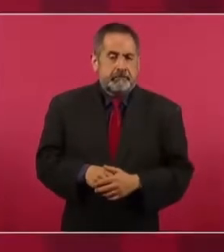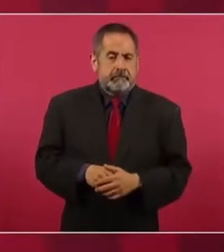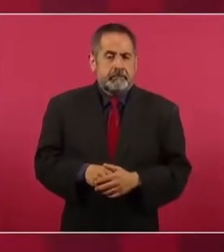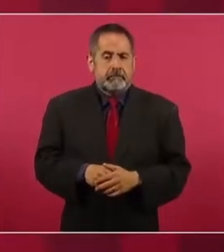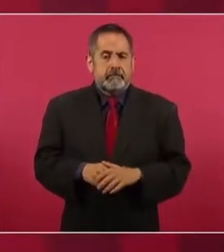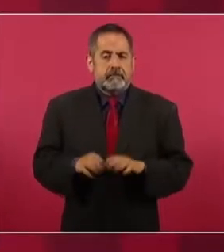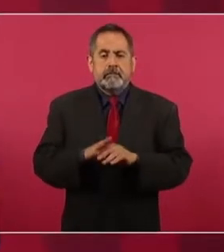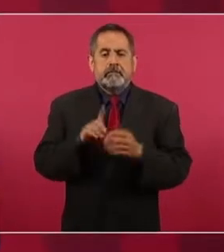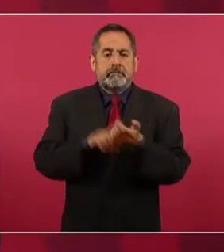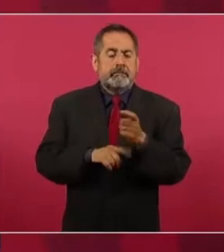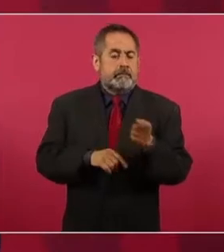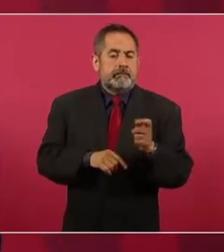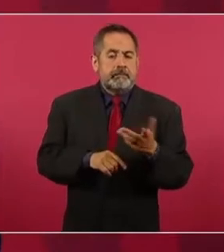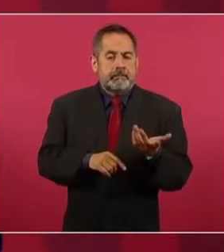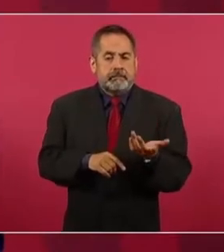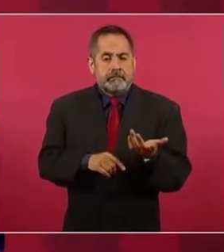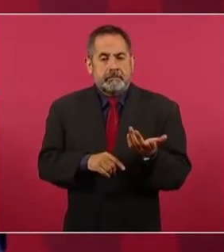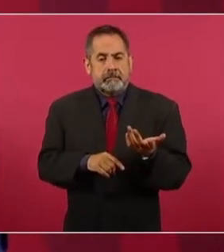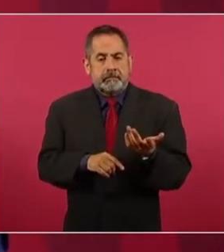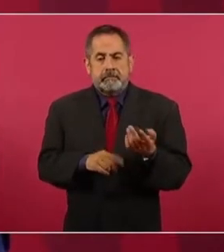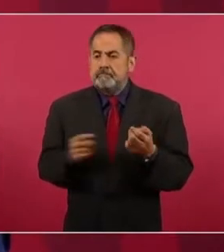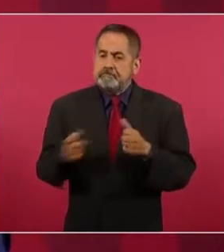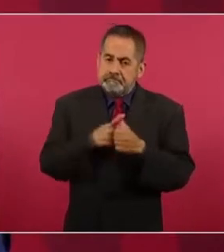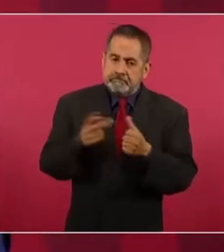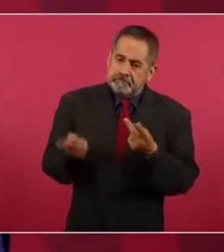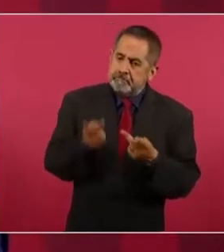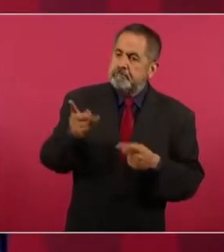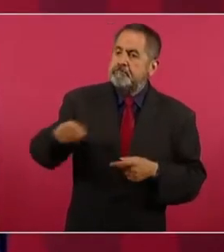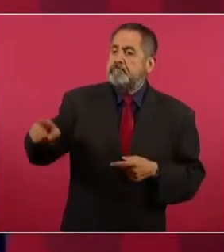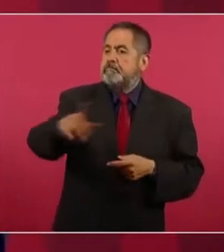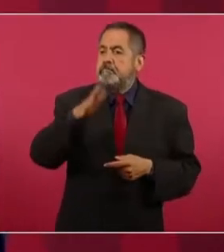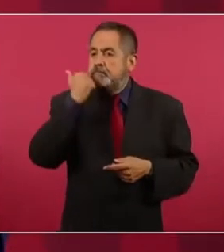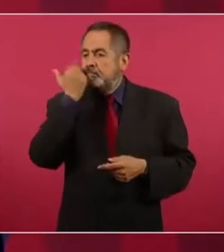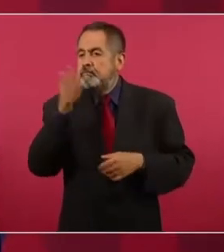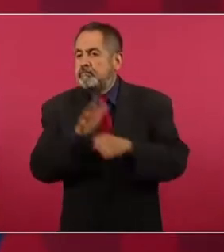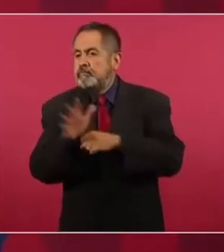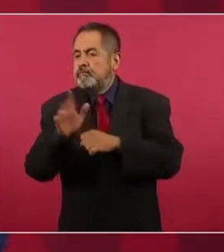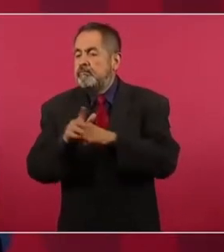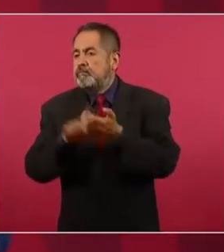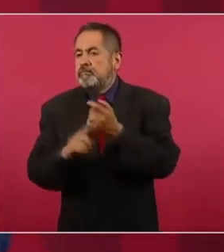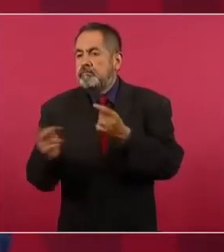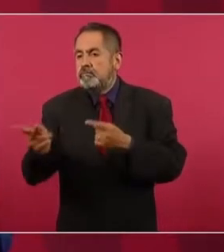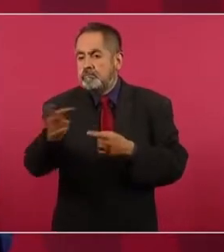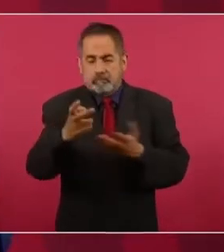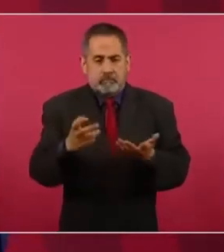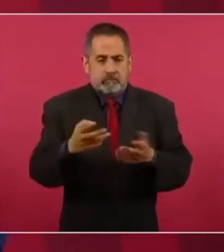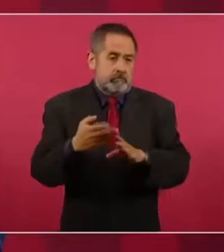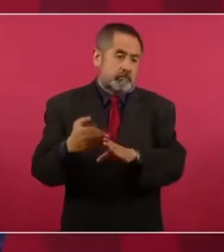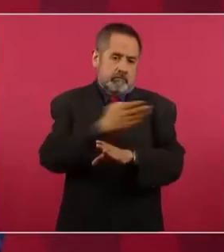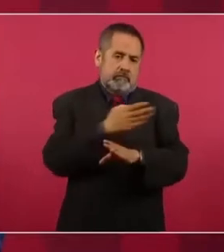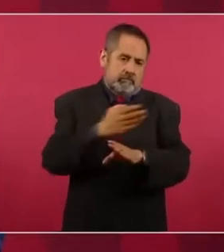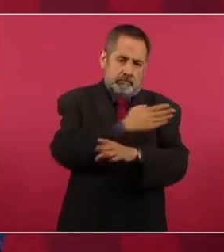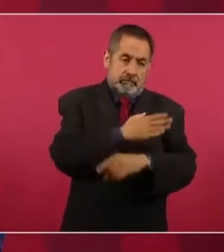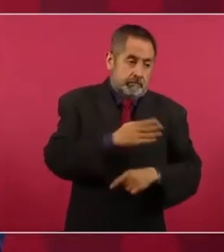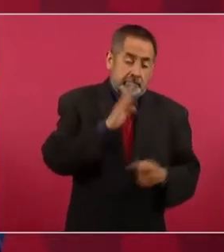el que no se tome en cuenta la voluntad de los trabajadores, todo eso que existía.